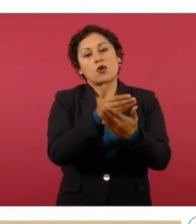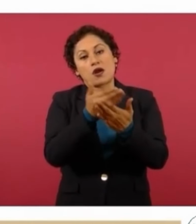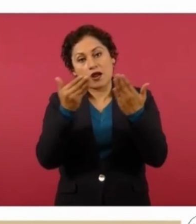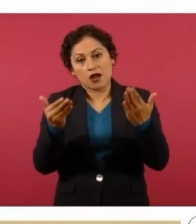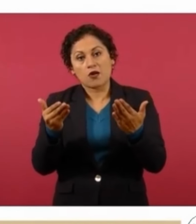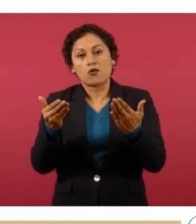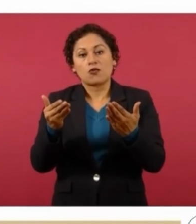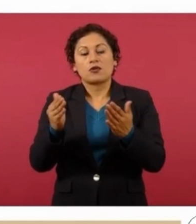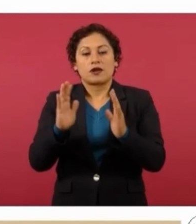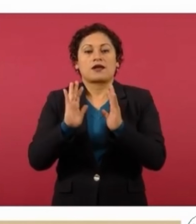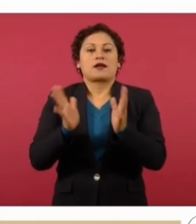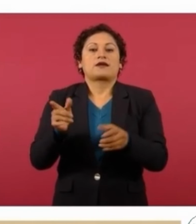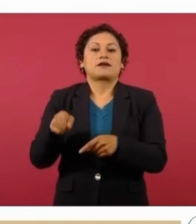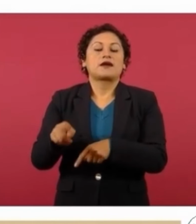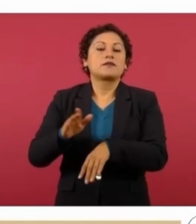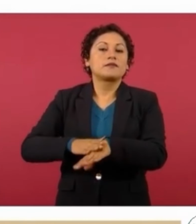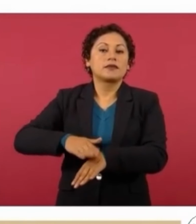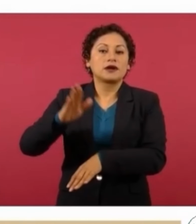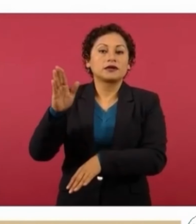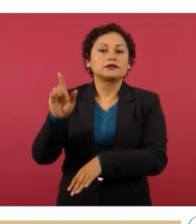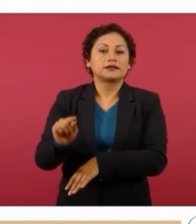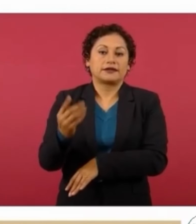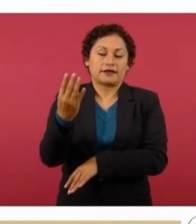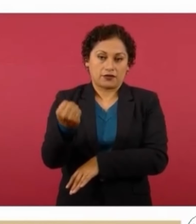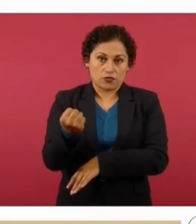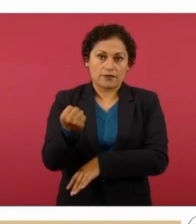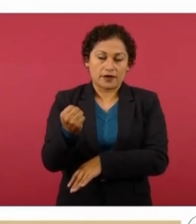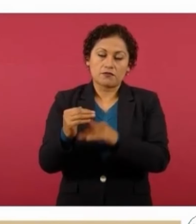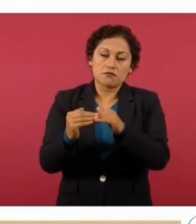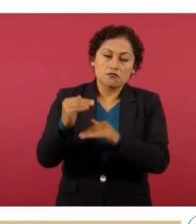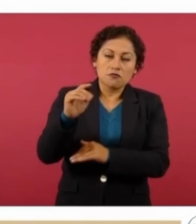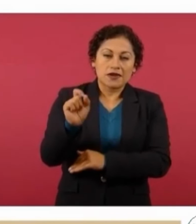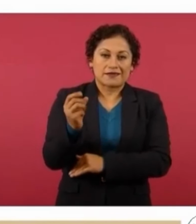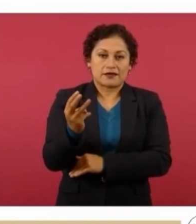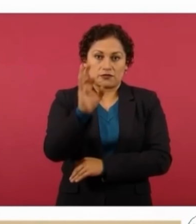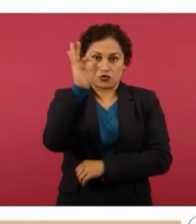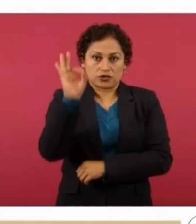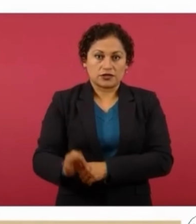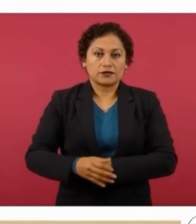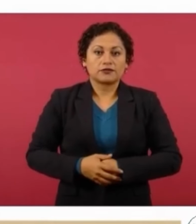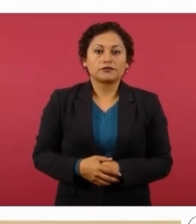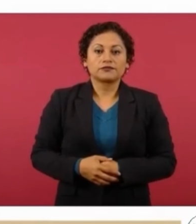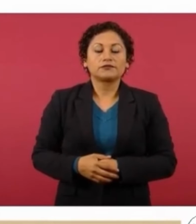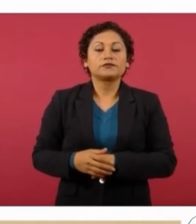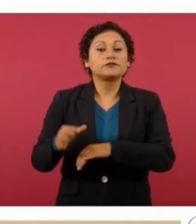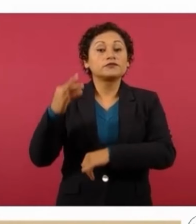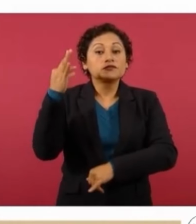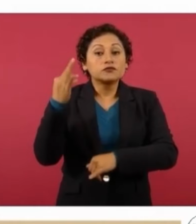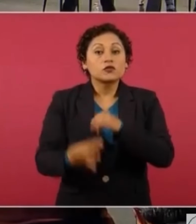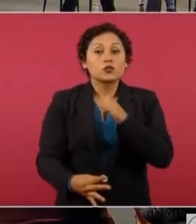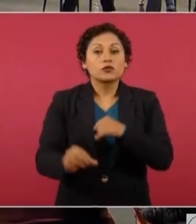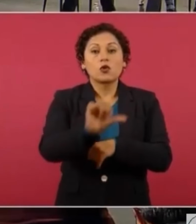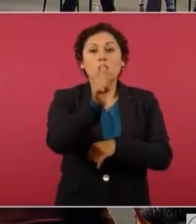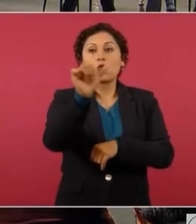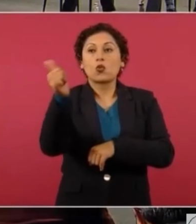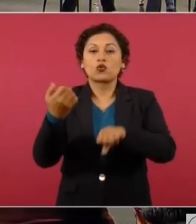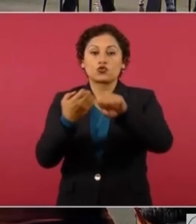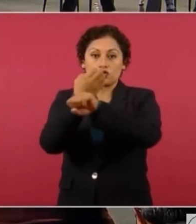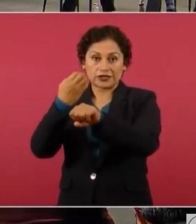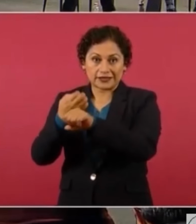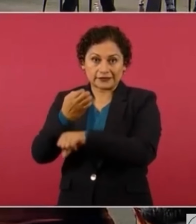ya se hacían antes, ahora se hacen 79, un incremento del 23%. Y finalmente, de los otros estados en donde